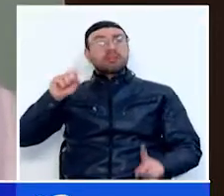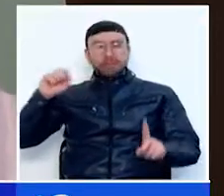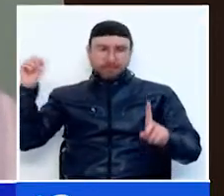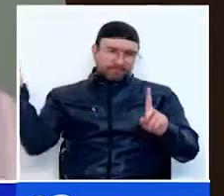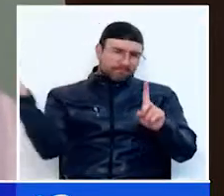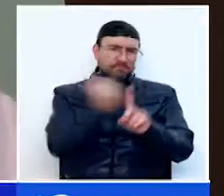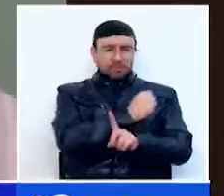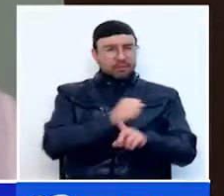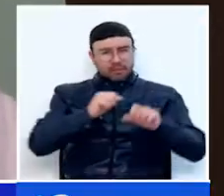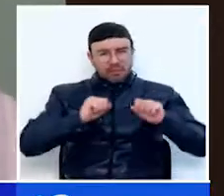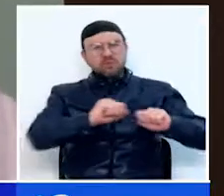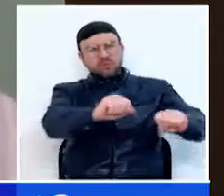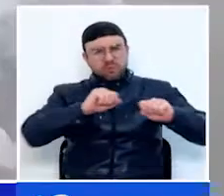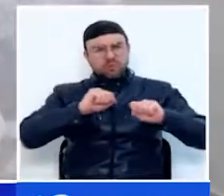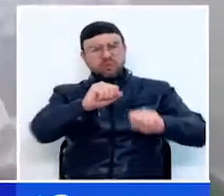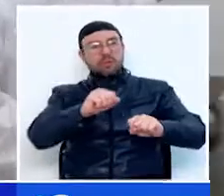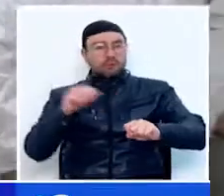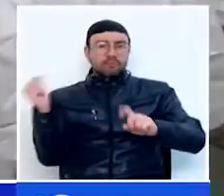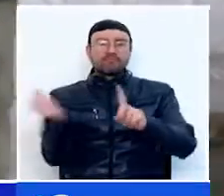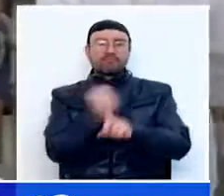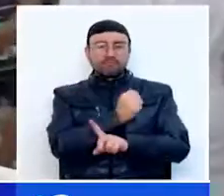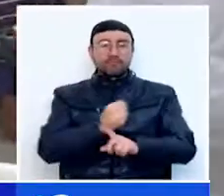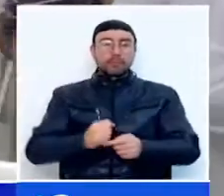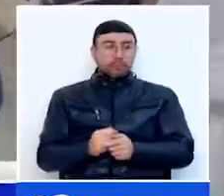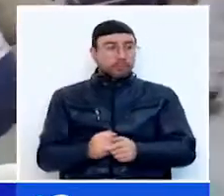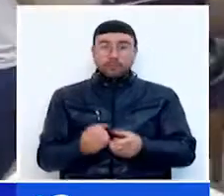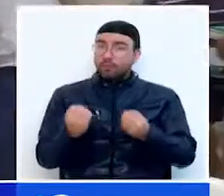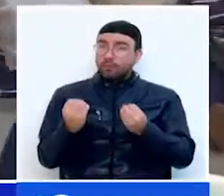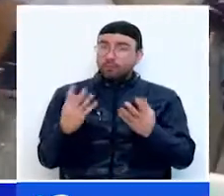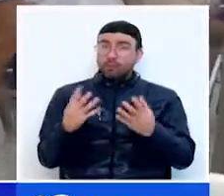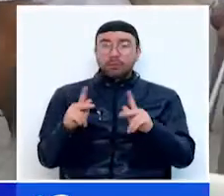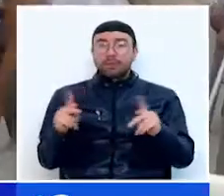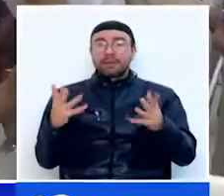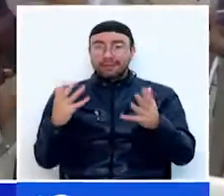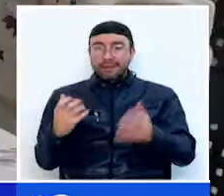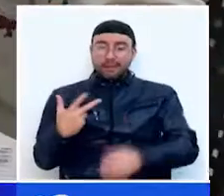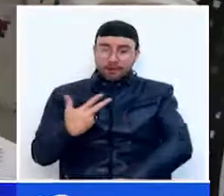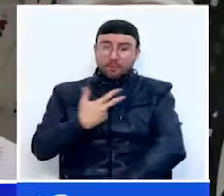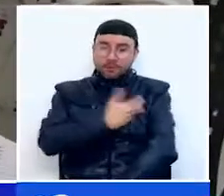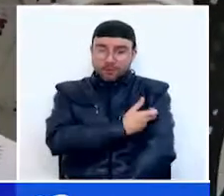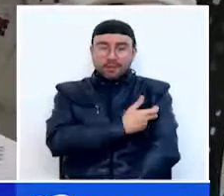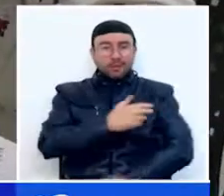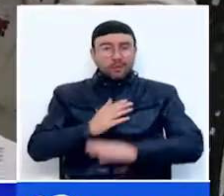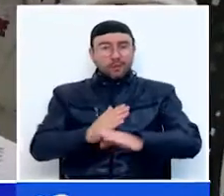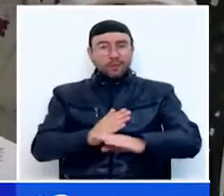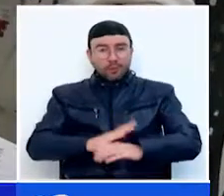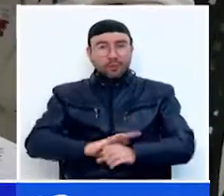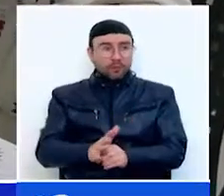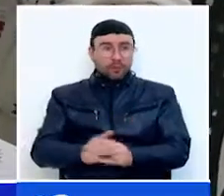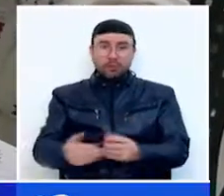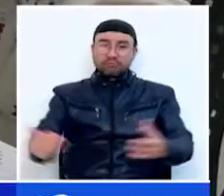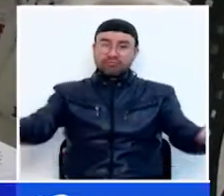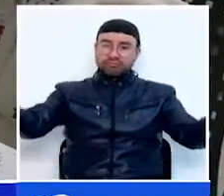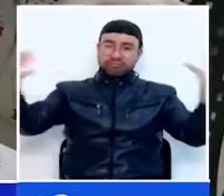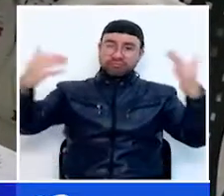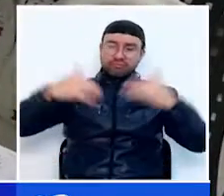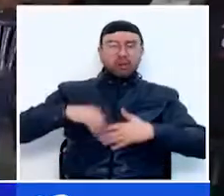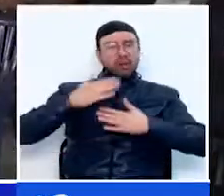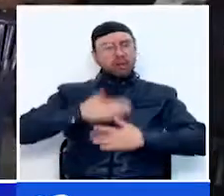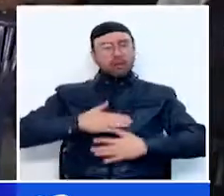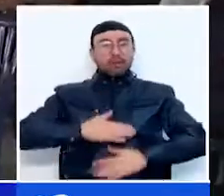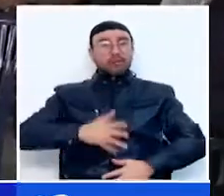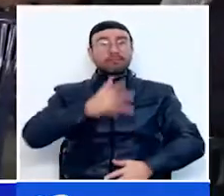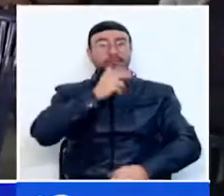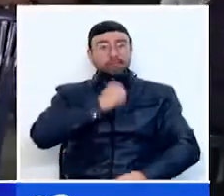fueron estrujados, fueron golpeados. La cantidad de personas que desean recibir el biológico contra el COVID-19 ha provocado intolerancia entre los